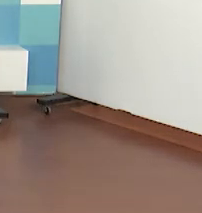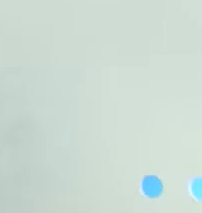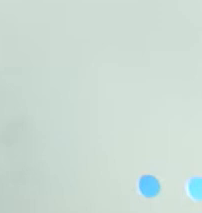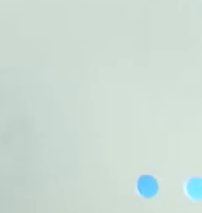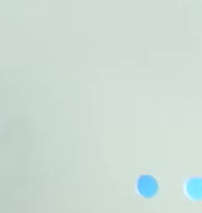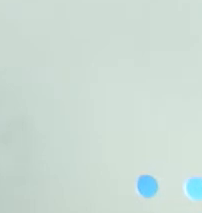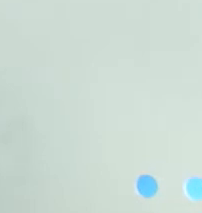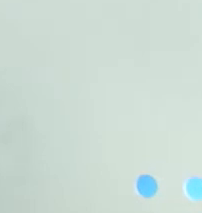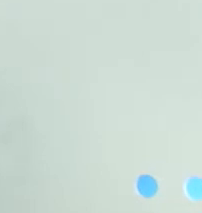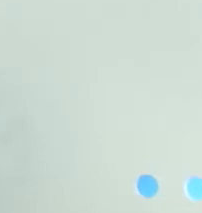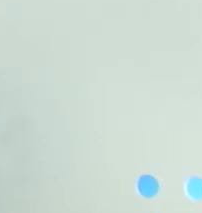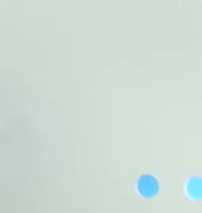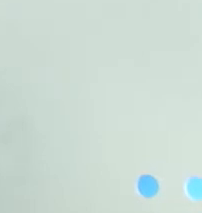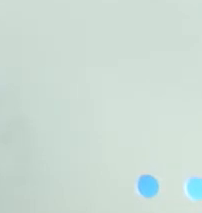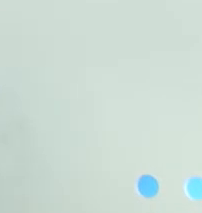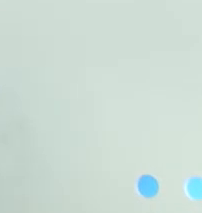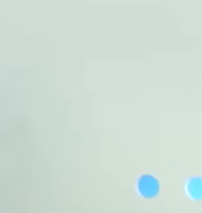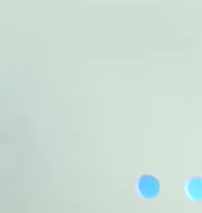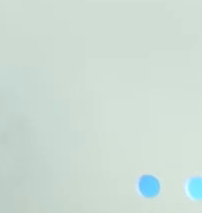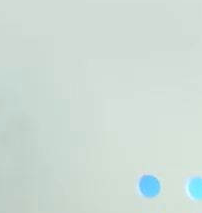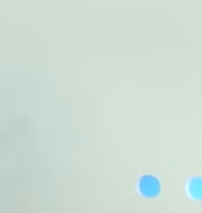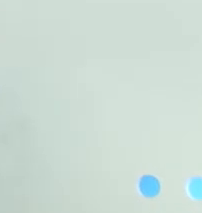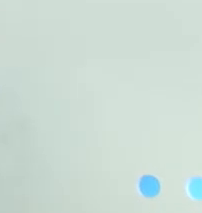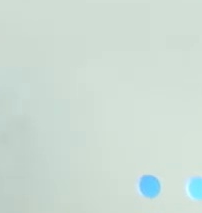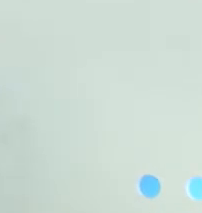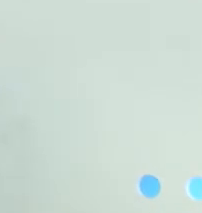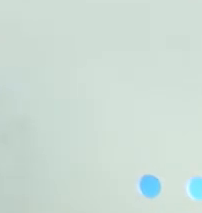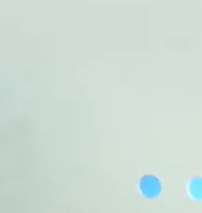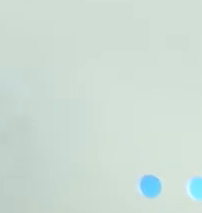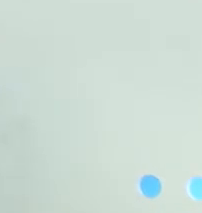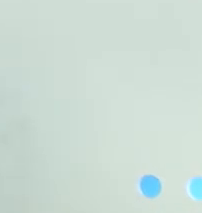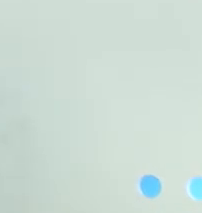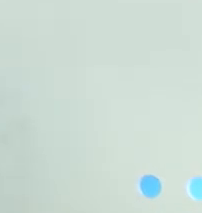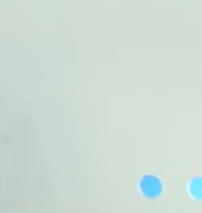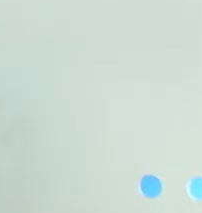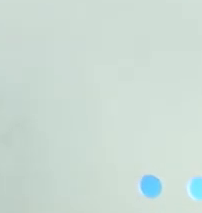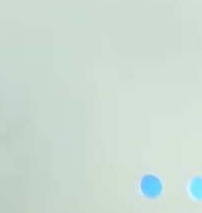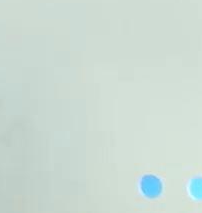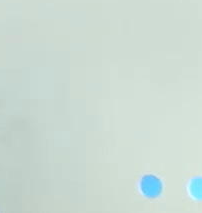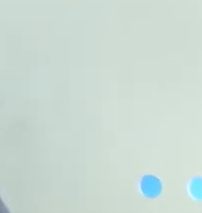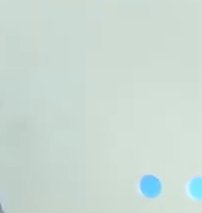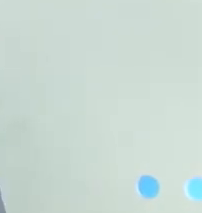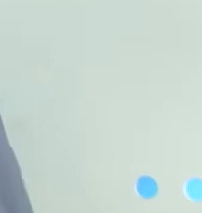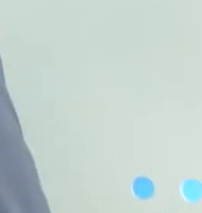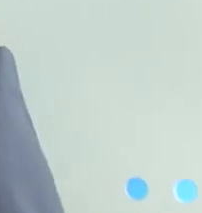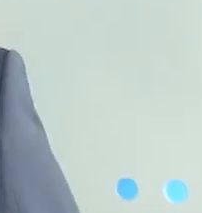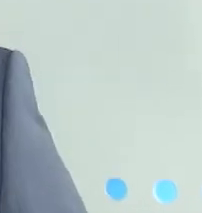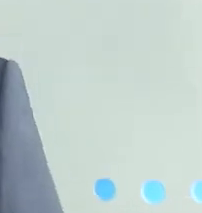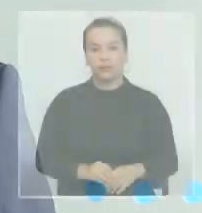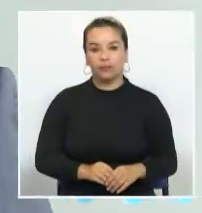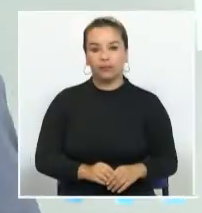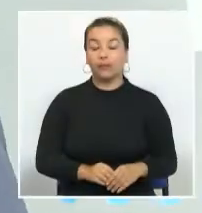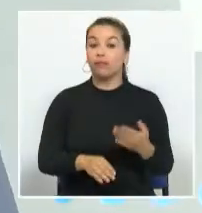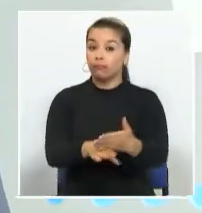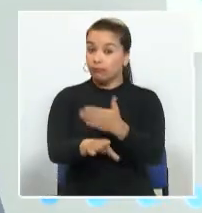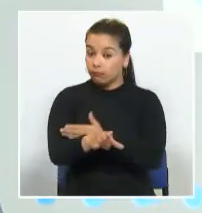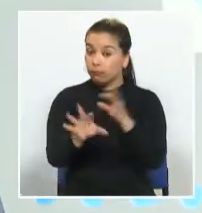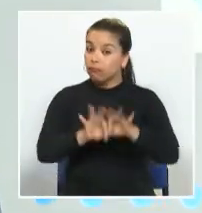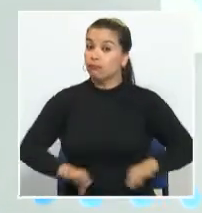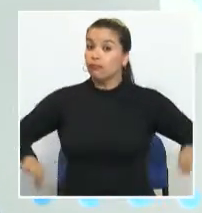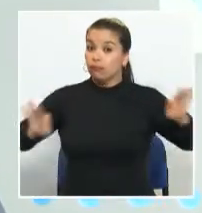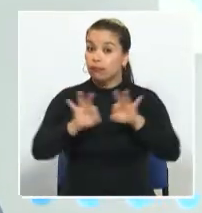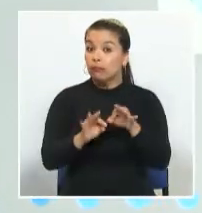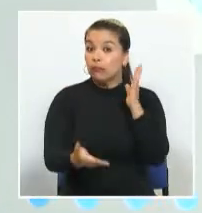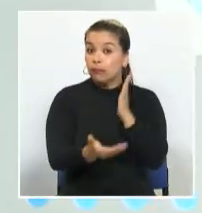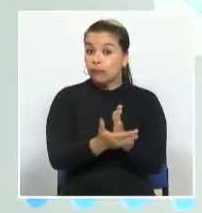poder asistir a este espacio. La idea es, como decías, poder prevenir gran parte de las enfermedades